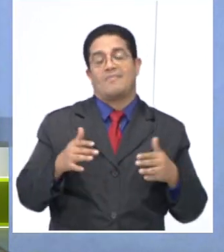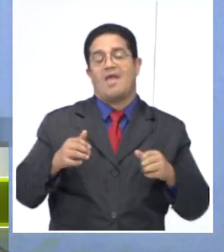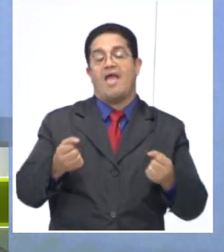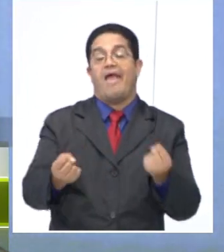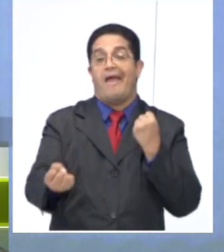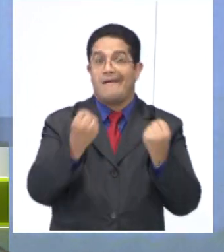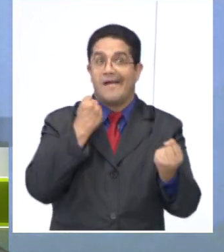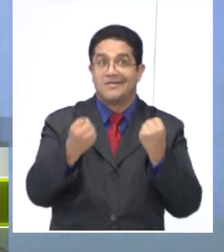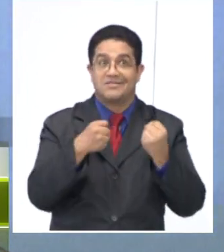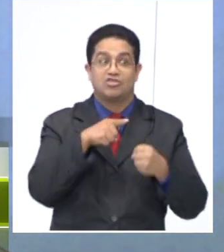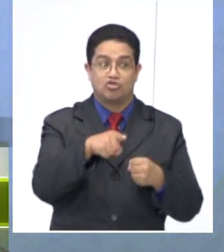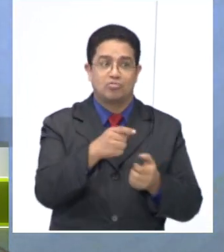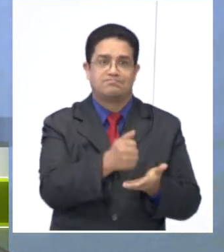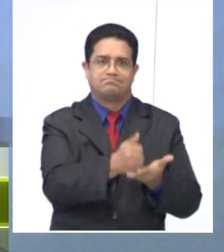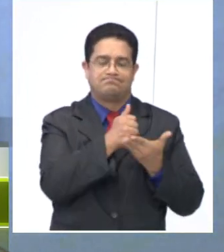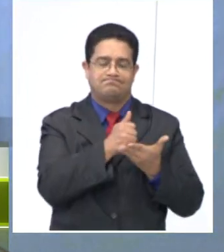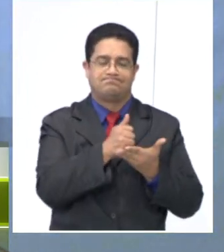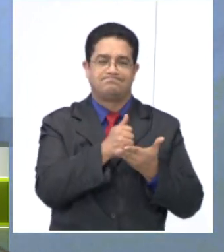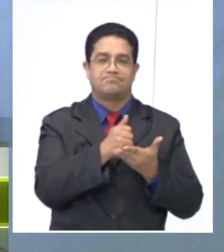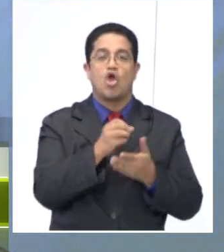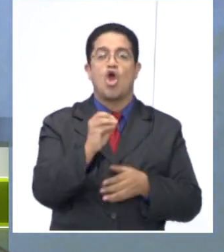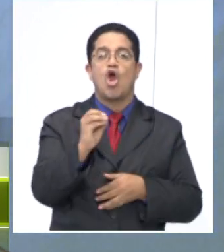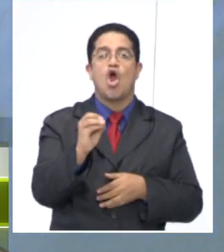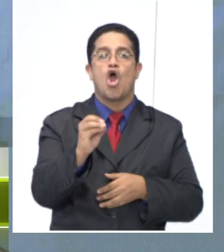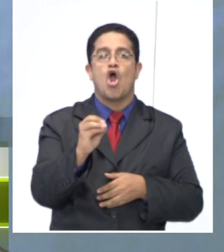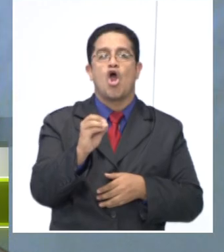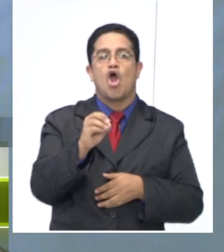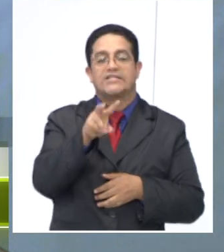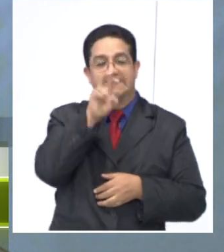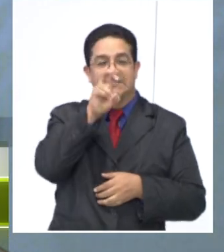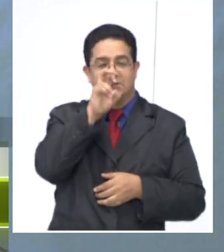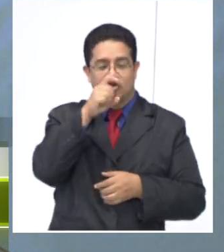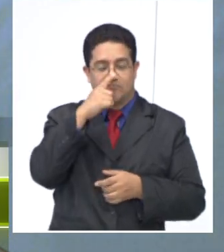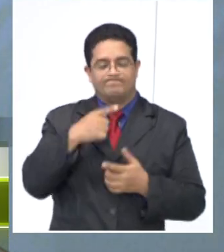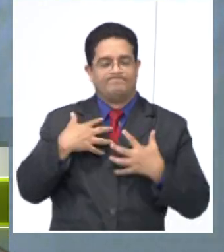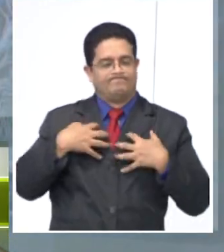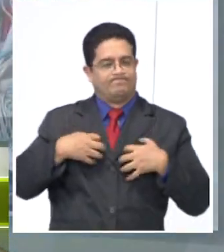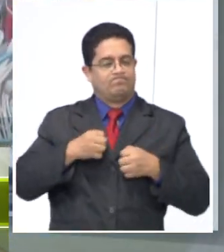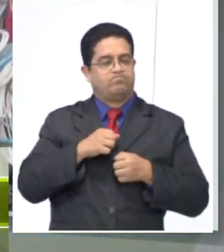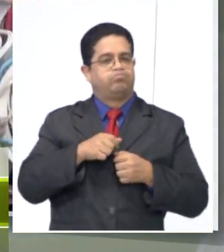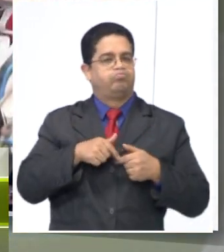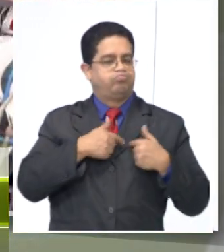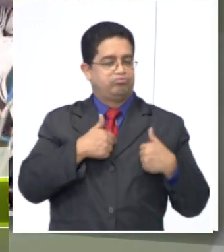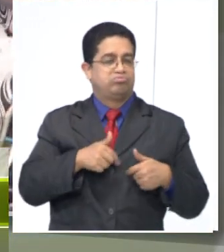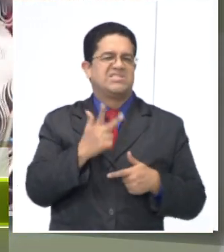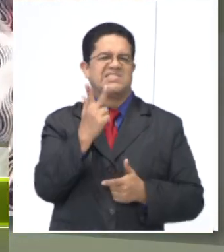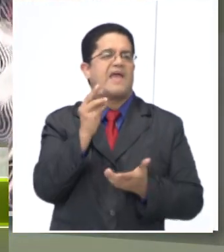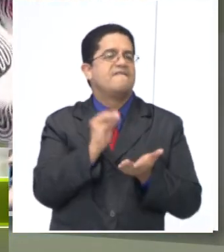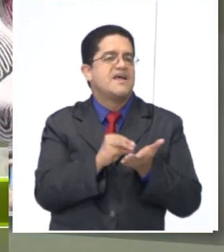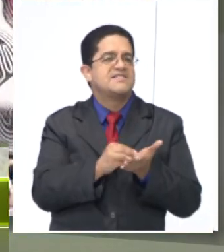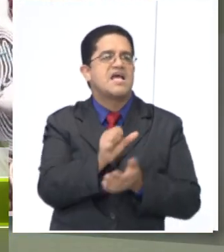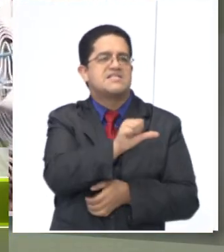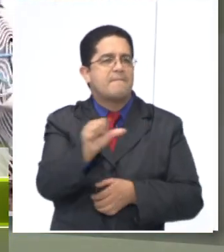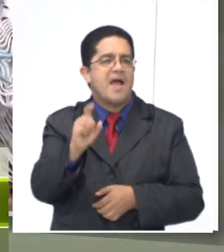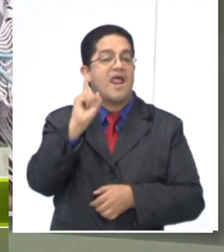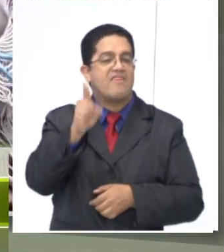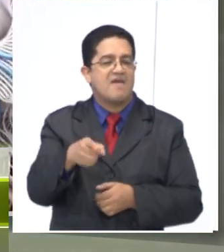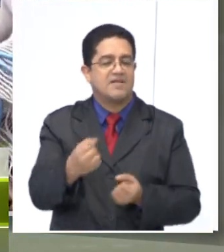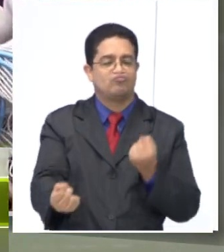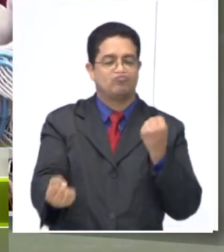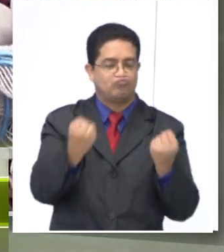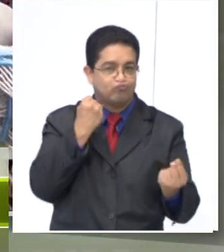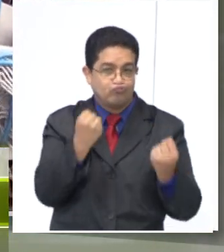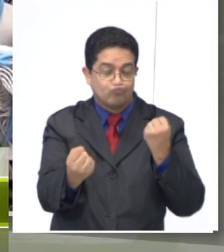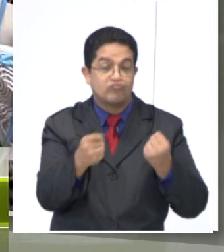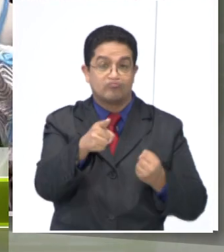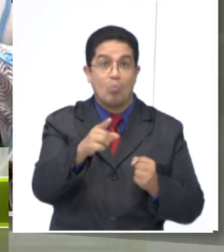que es el generador de oxígeno avalado por la ciencia por excelencia. Al menos 3 veces a la semana de ejercicio aeróbico han demostrado